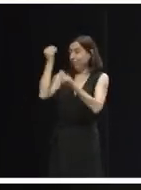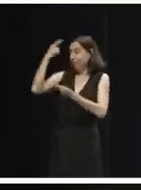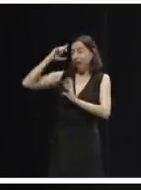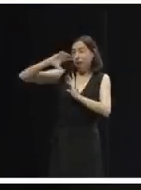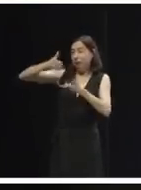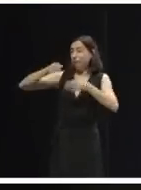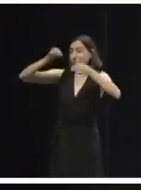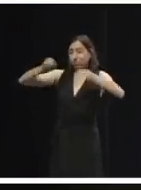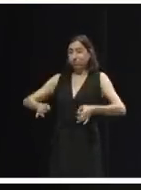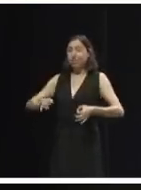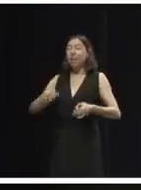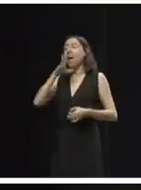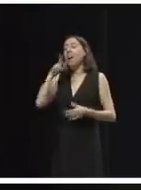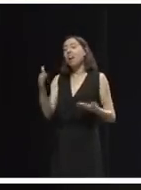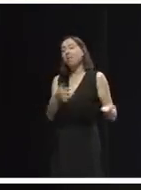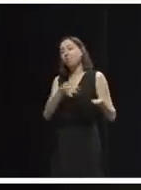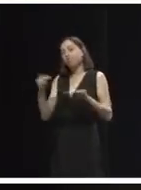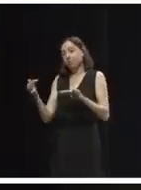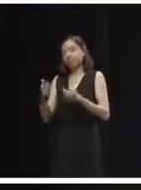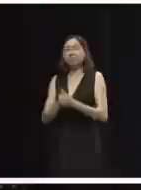la palabra a Engracia.